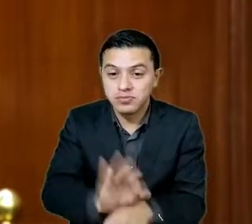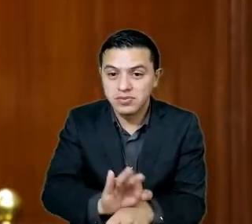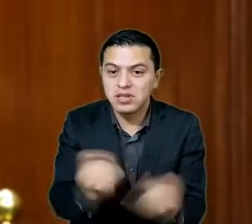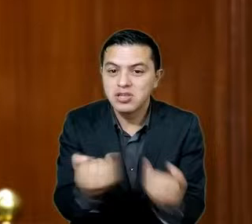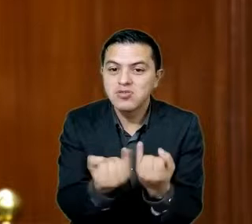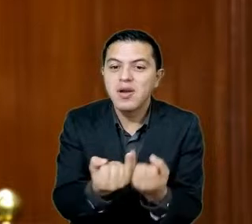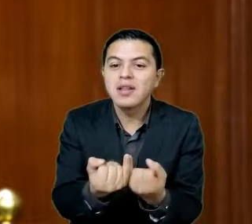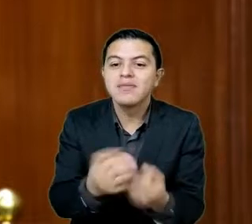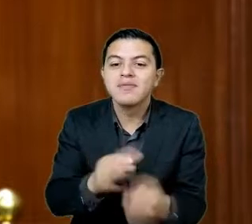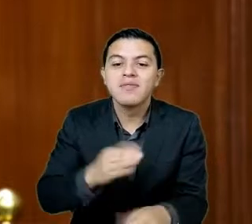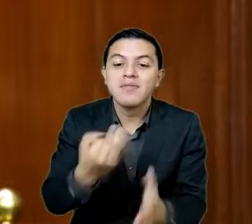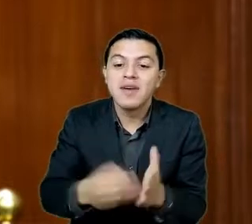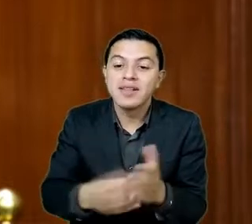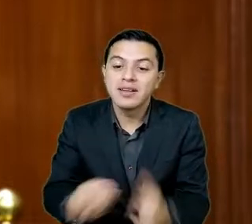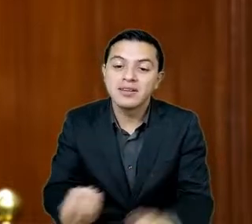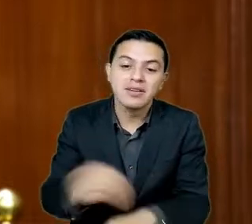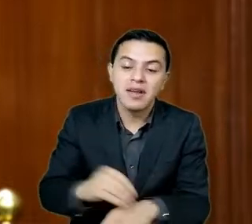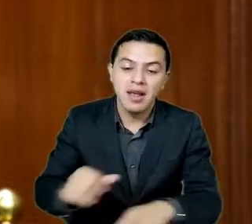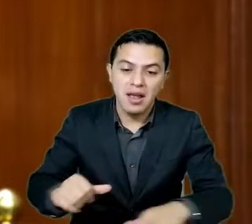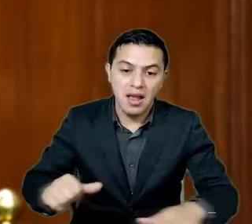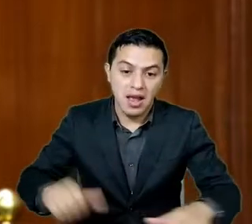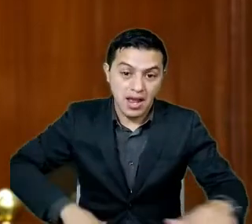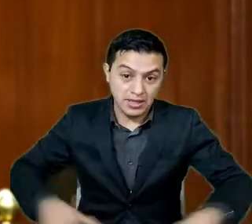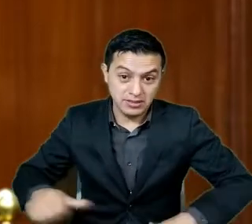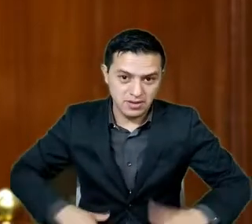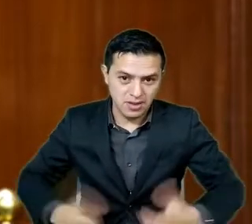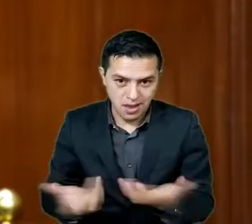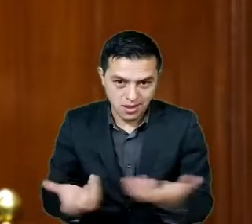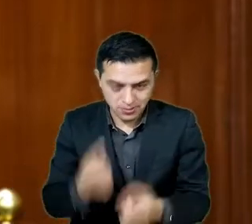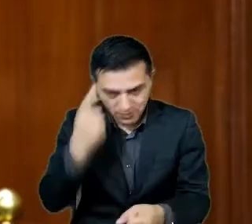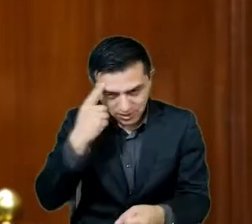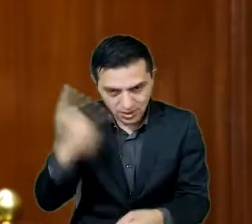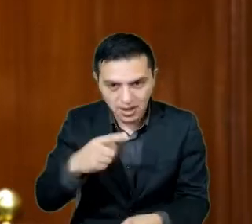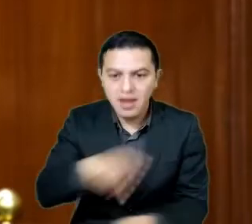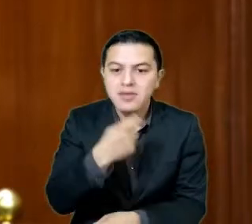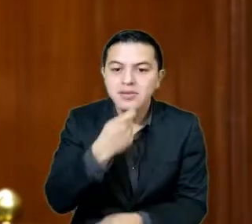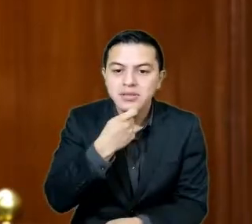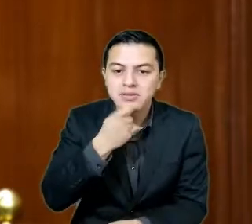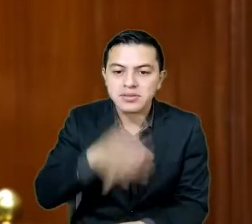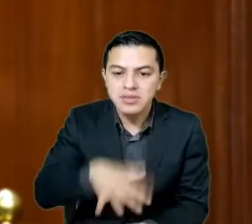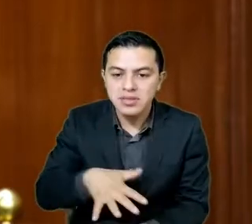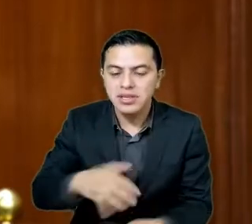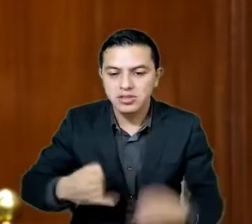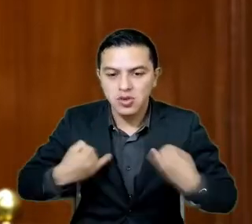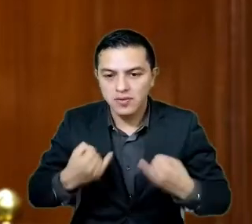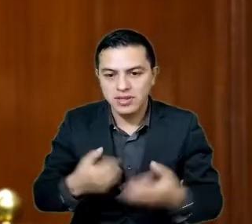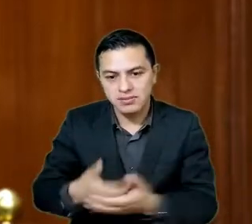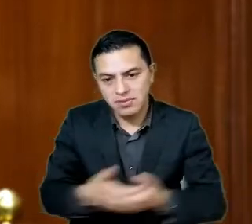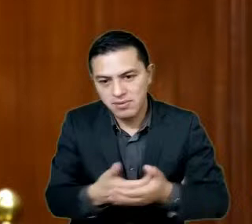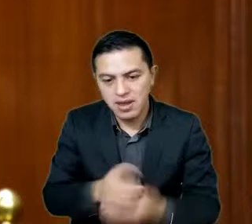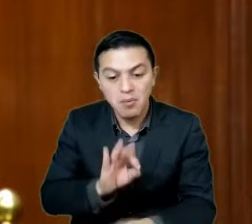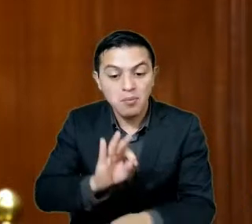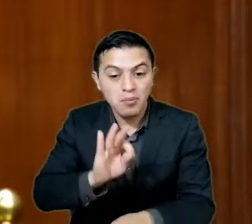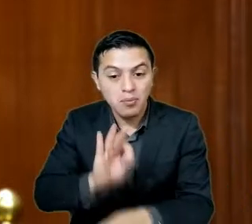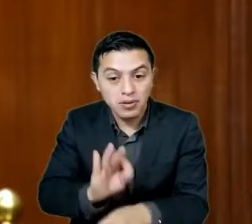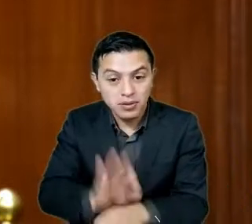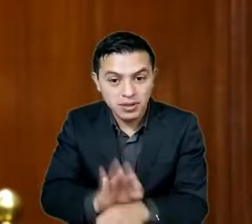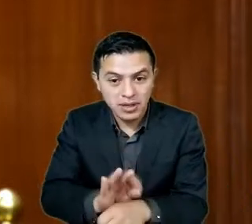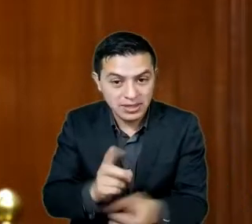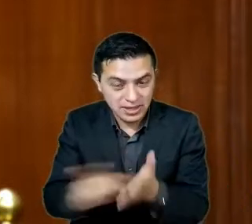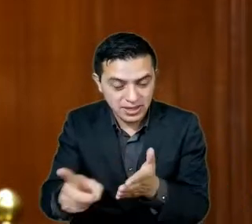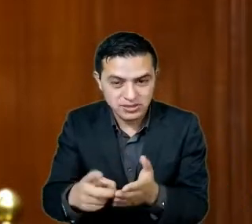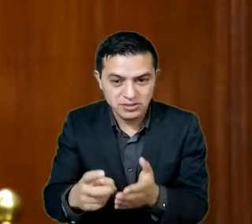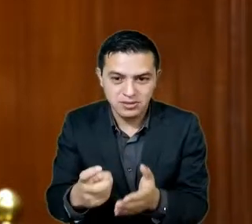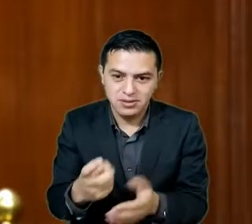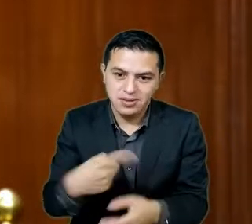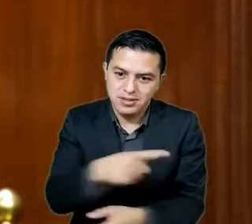superior de la niñez o de niñas y niños y adolescentes y la primera infancia o la difusión y promoción de estos